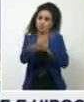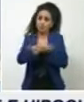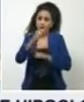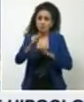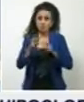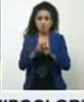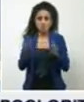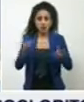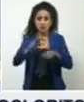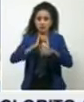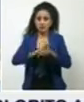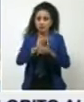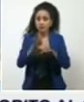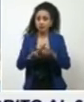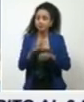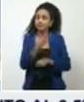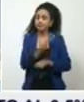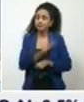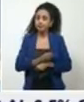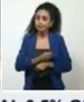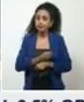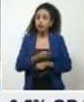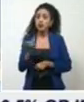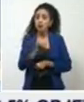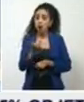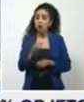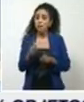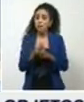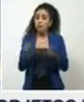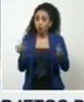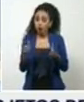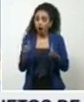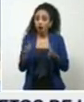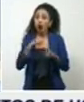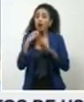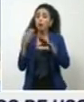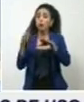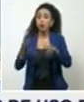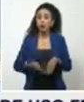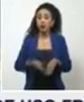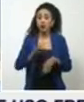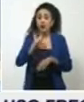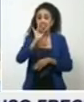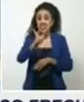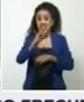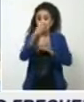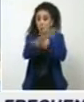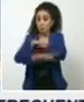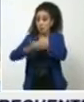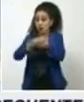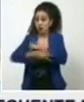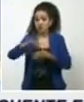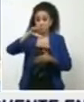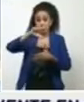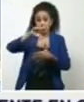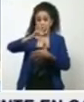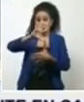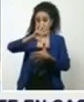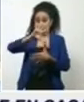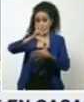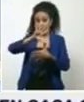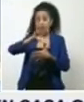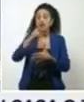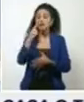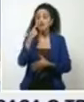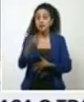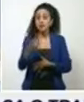y lamentablemente el número de fallecidos. Y siete países de América pues aparecen